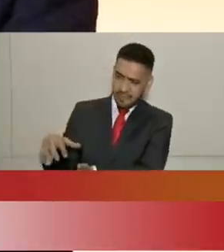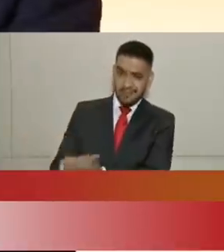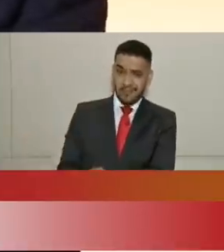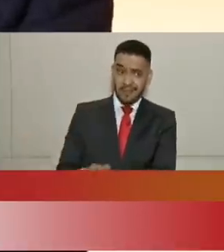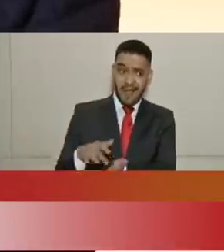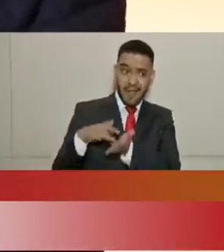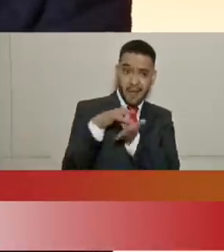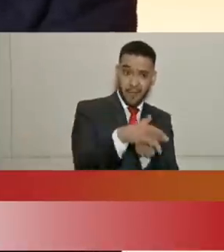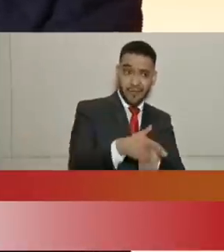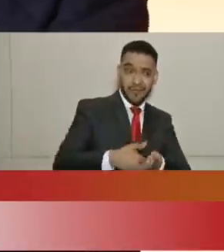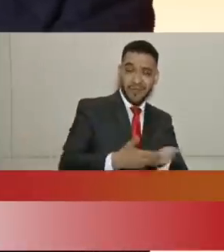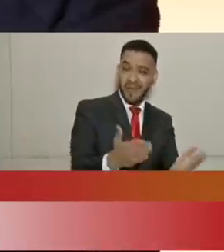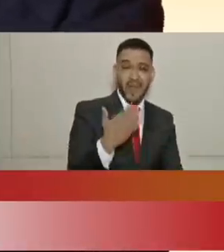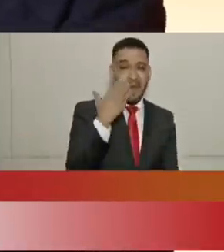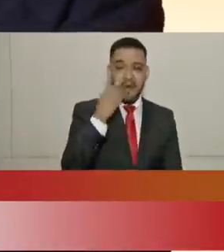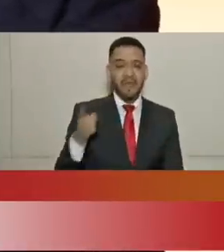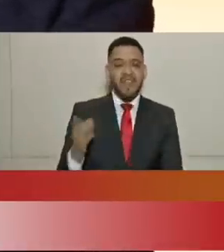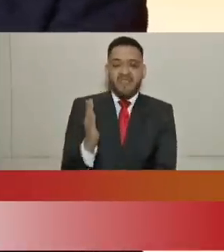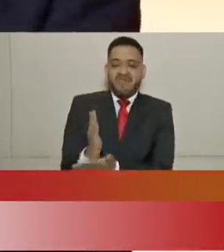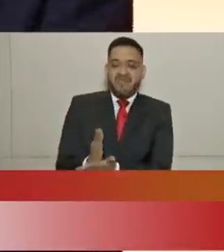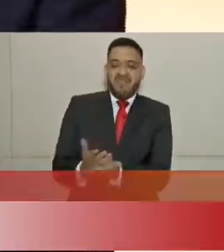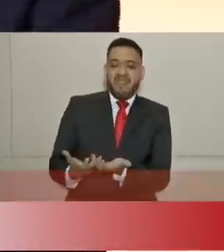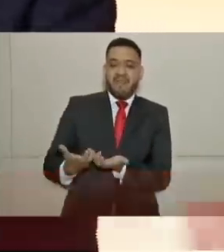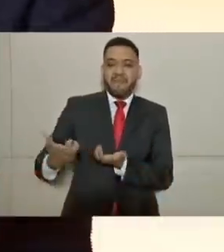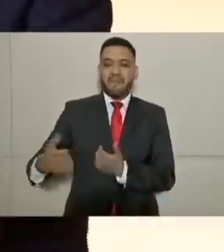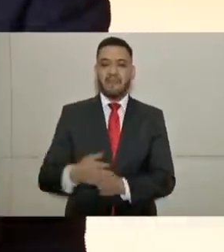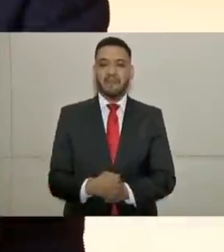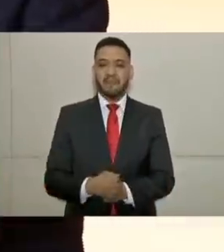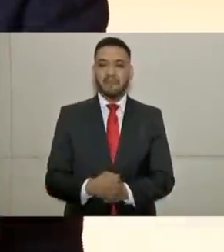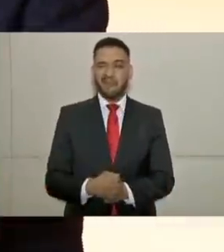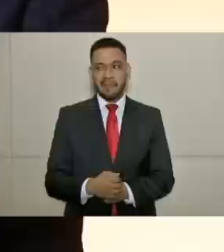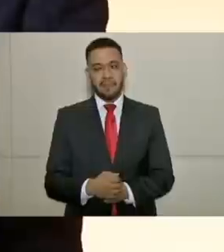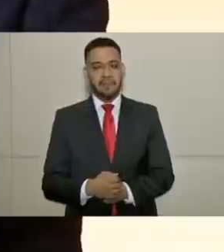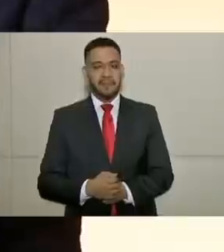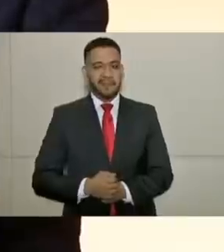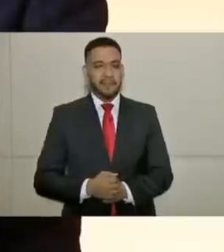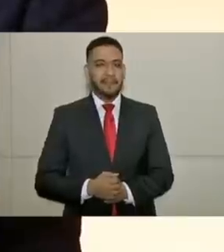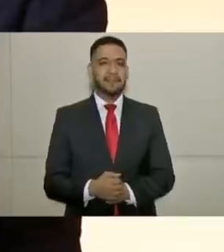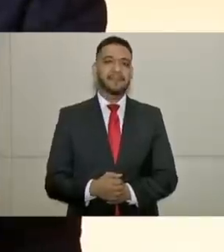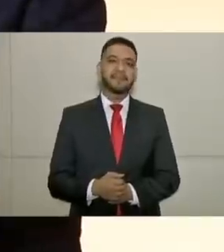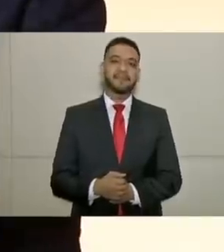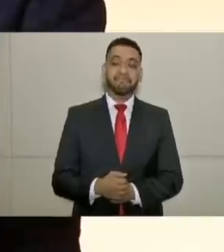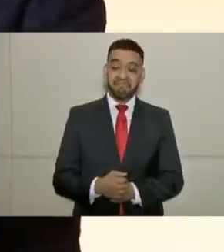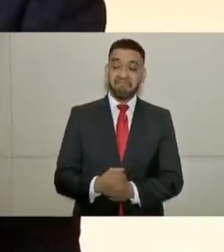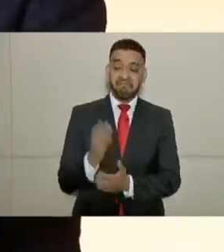Había moches, piquete de ojo, eran los